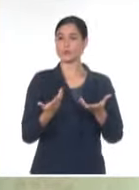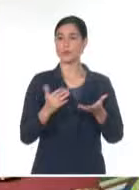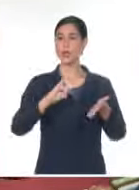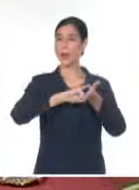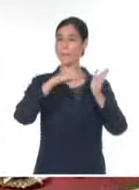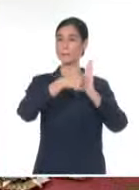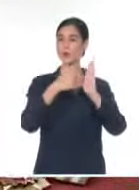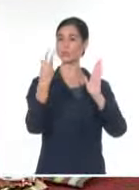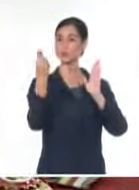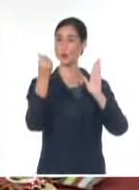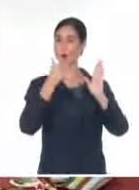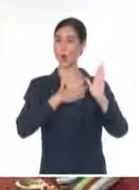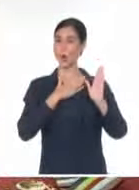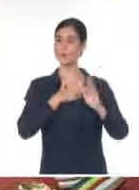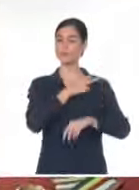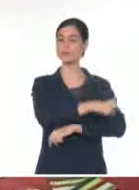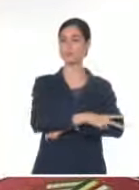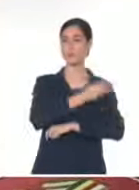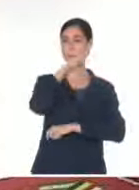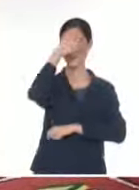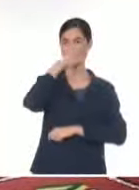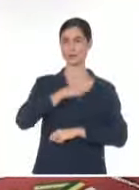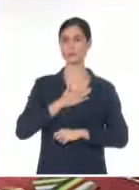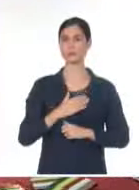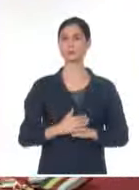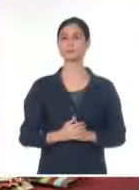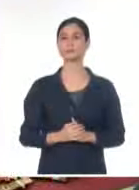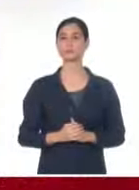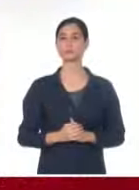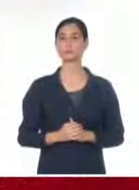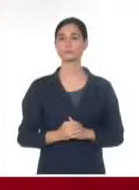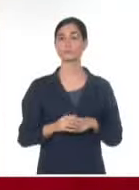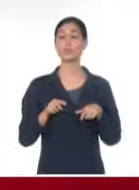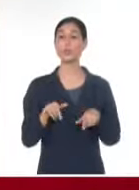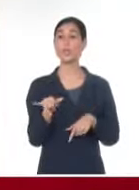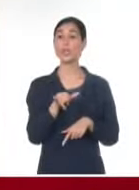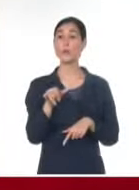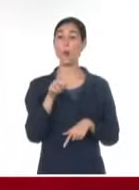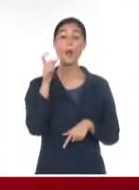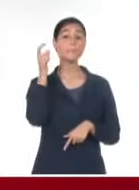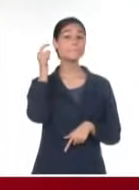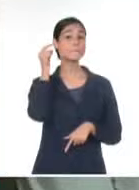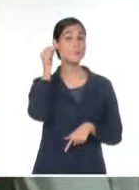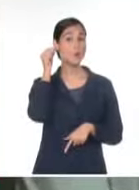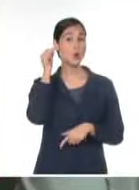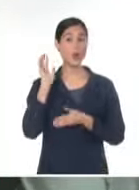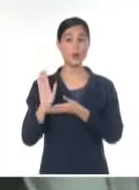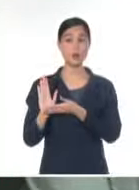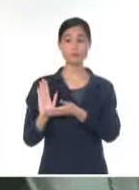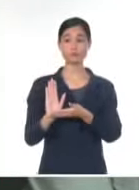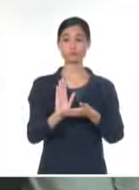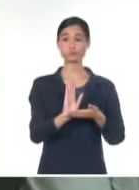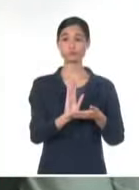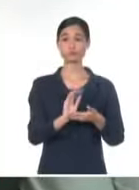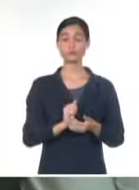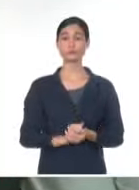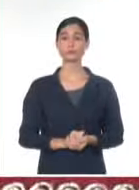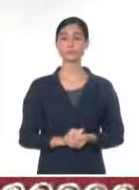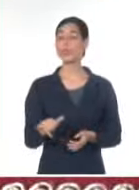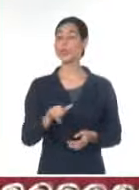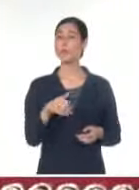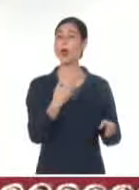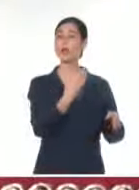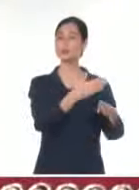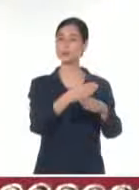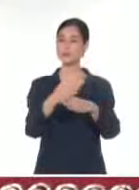social de Cuba. Por decretos presidenciales, una compañera recibió la orden Lázaro Peña de segundo grado, otros 7 la orden